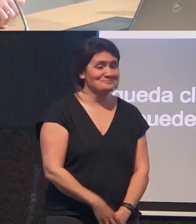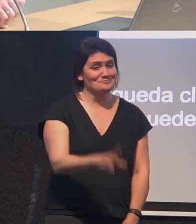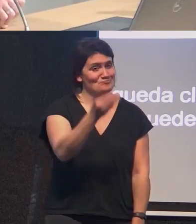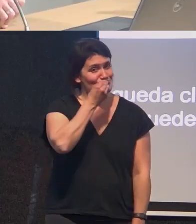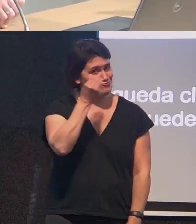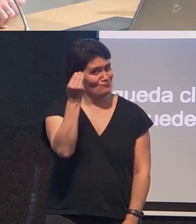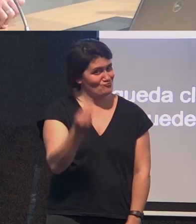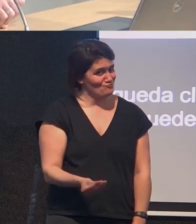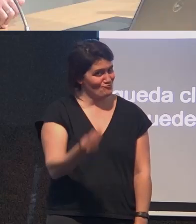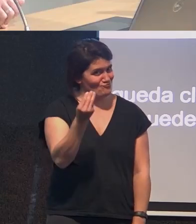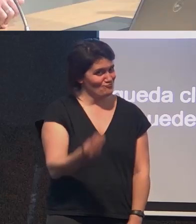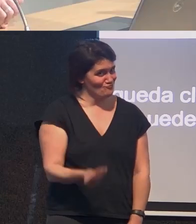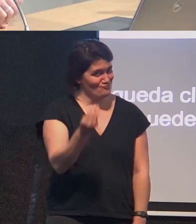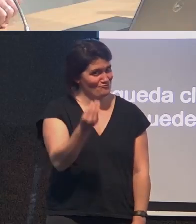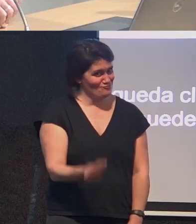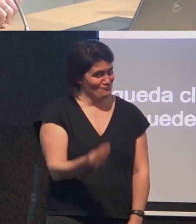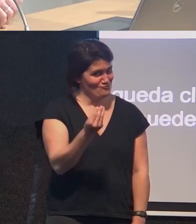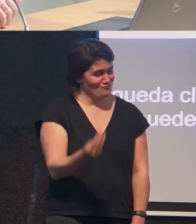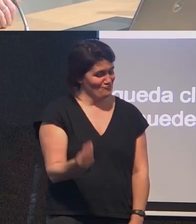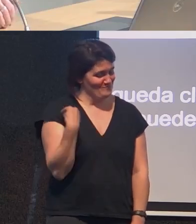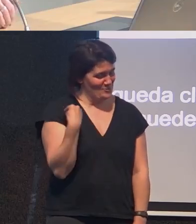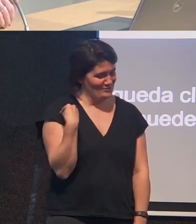Muy buena la pregunta.